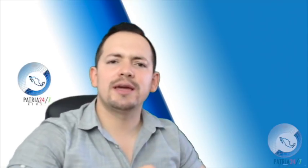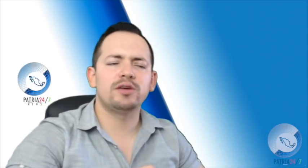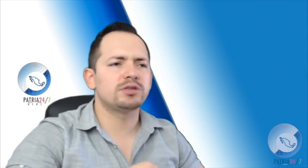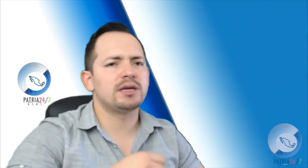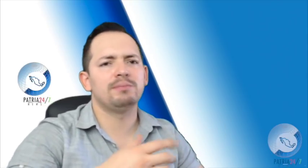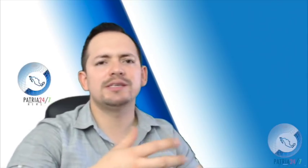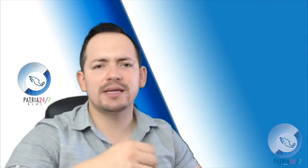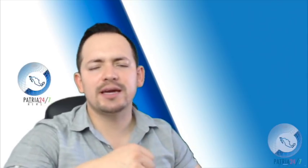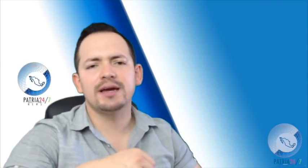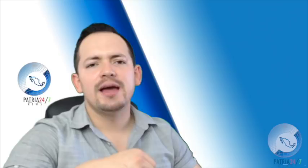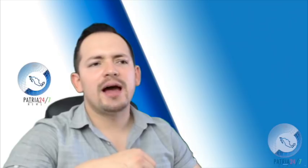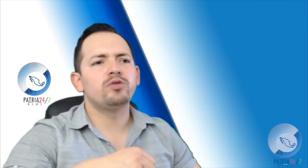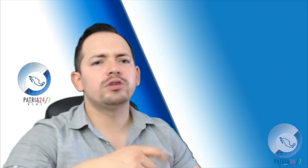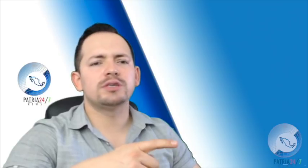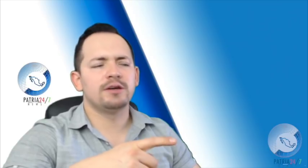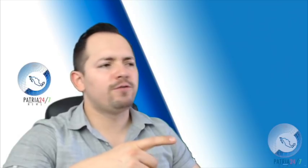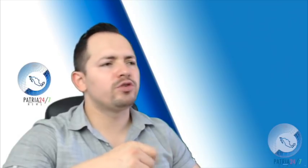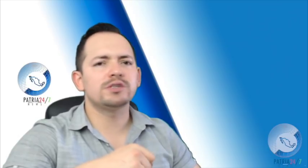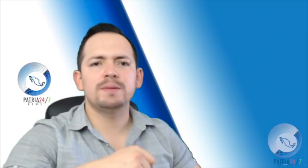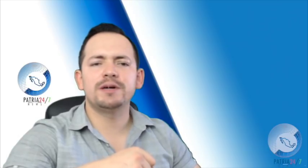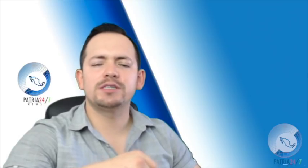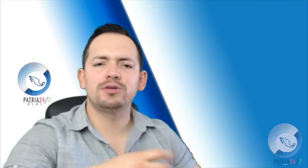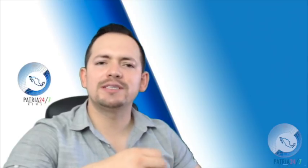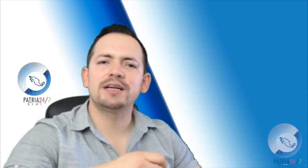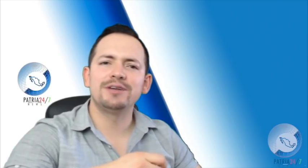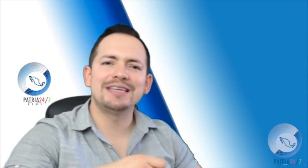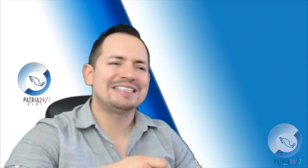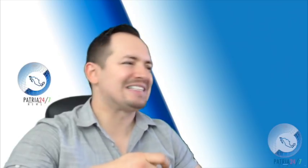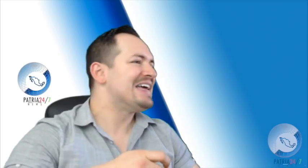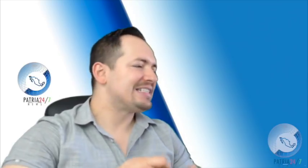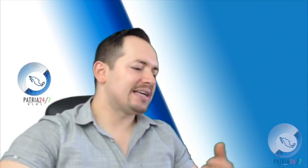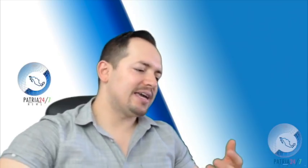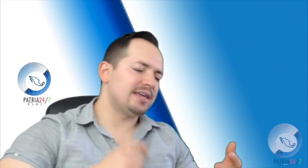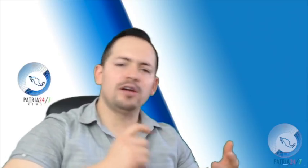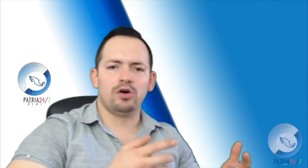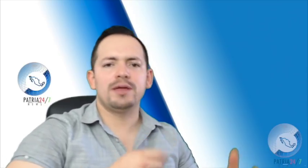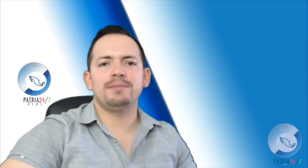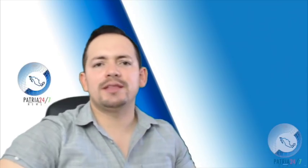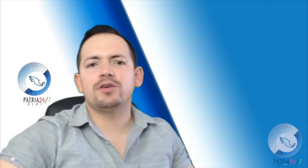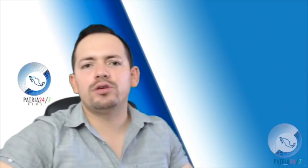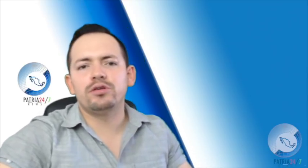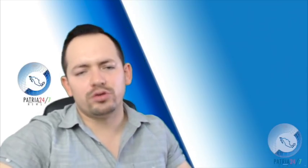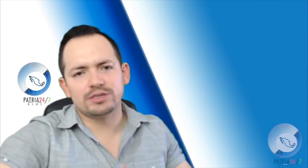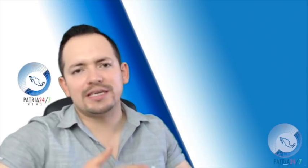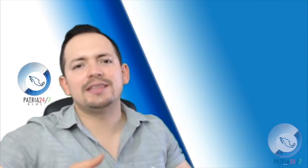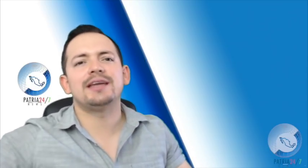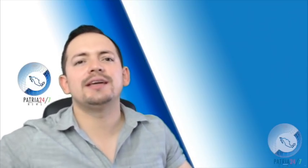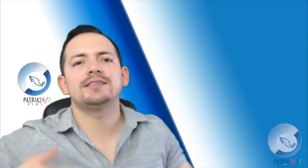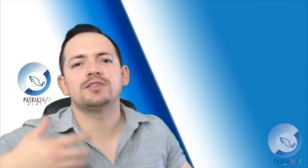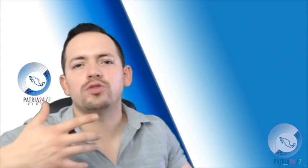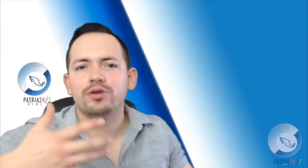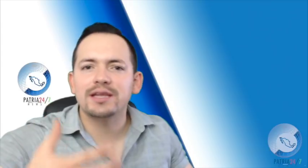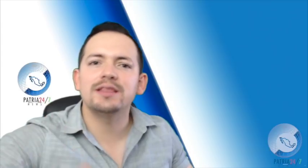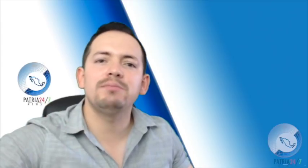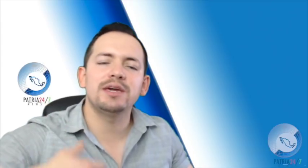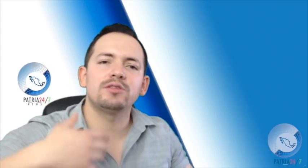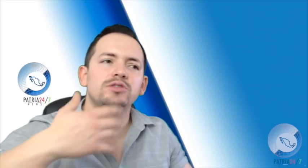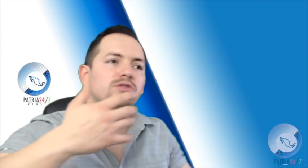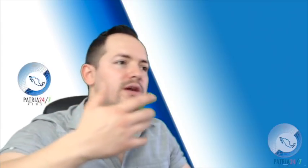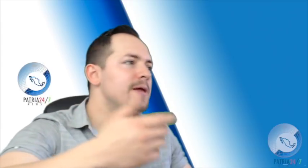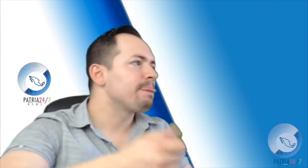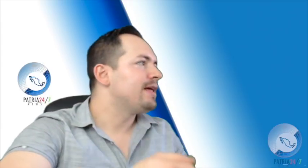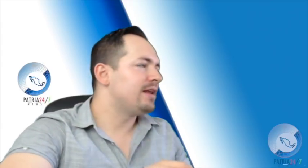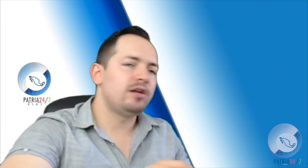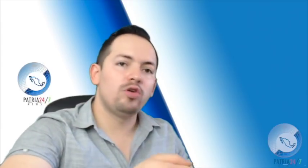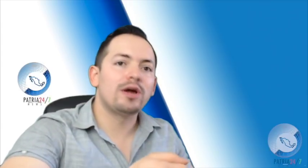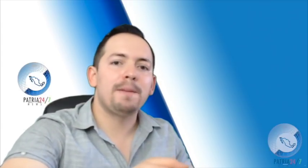algunos banqueros, en vez de que algunos fondos de inversión estadounidenses se queden obviamente con los intereses, con los rendimientos,